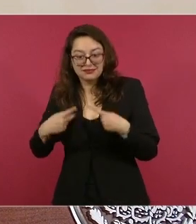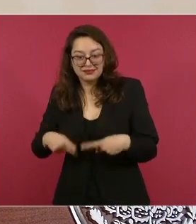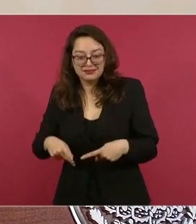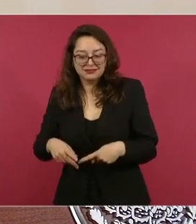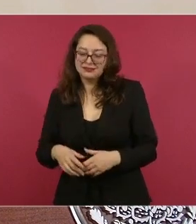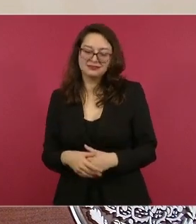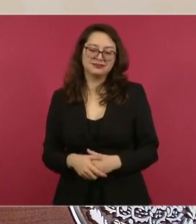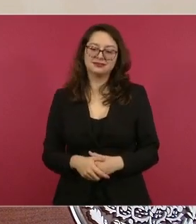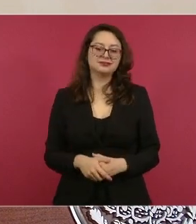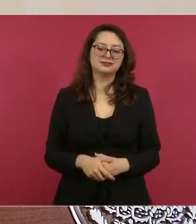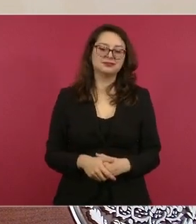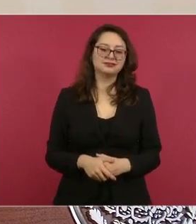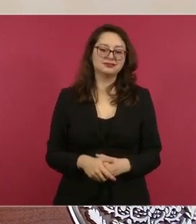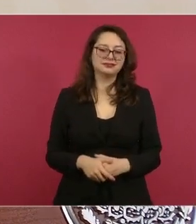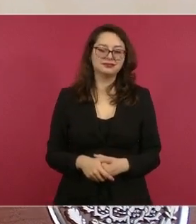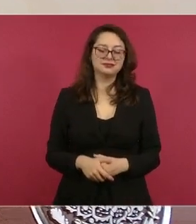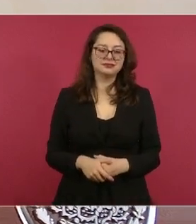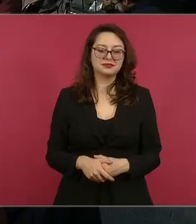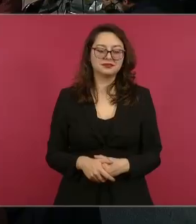Para,